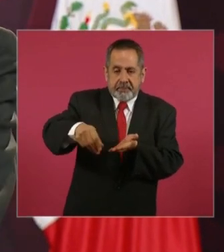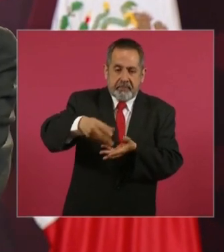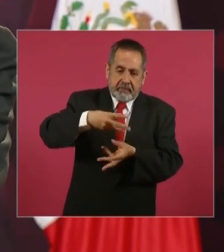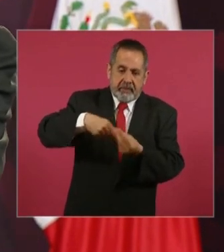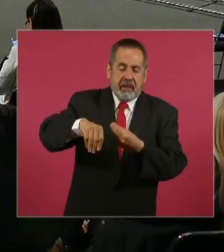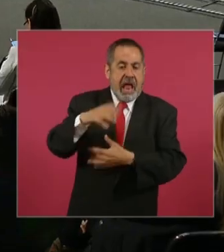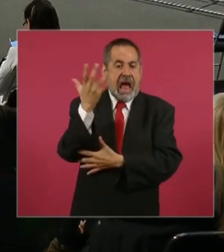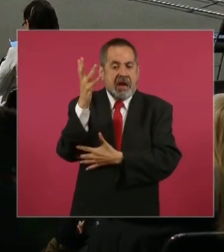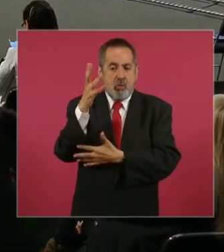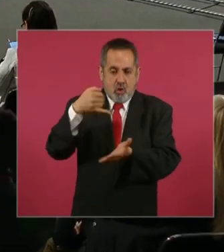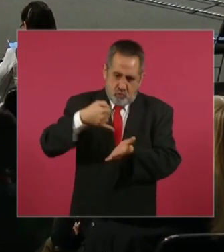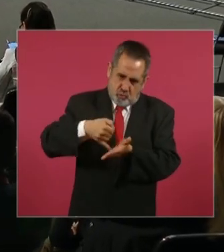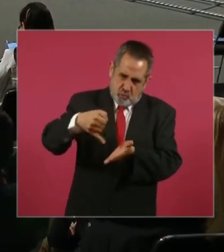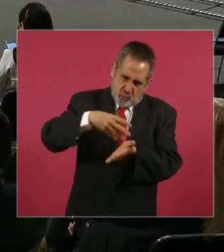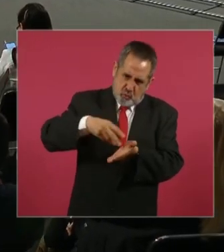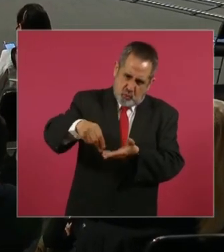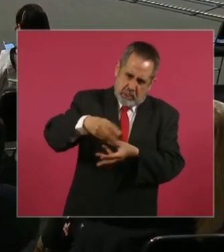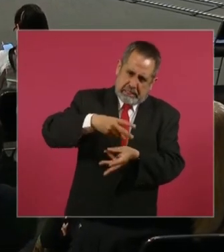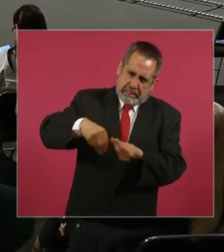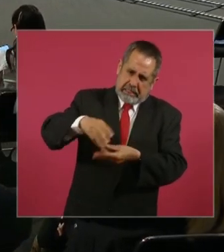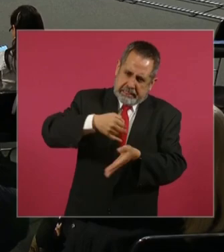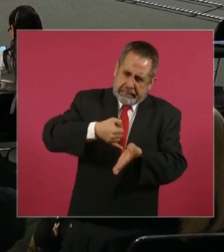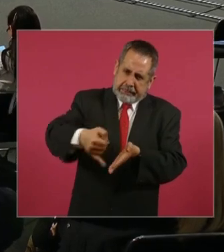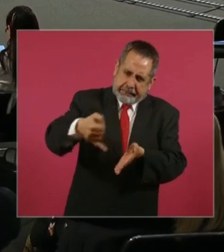es el más importante del mundo,